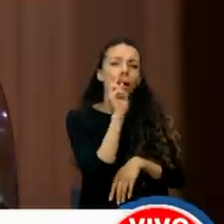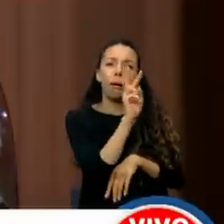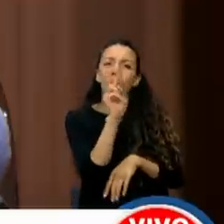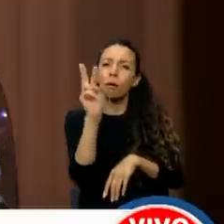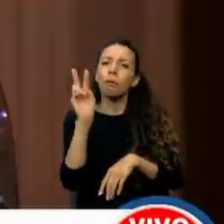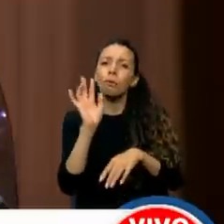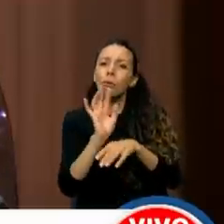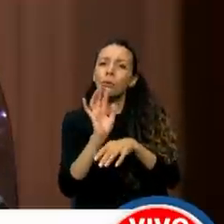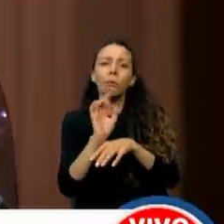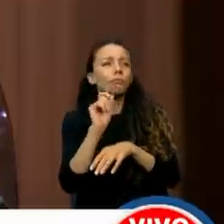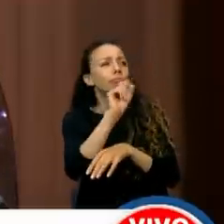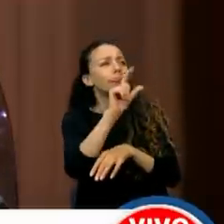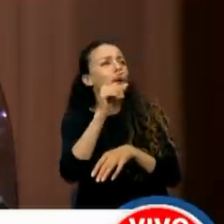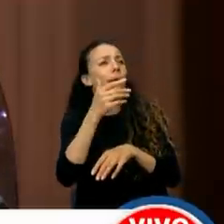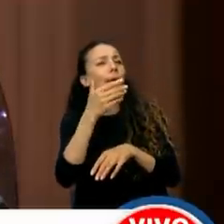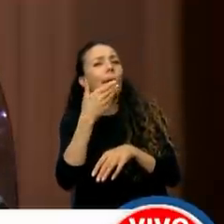cuestiones respecto